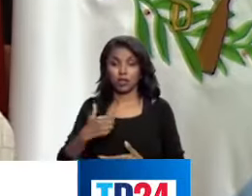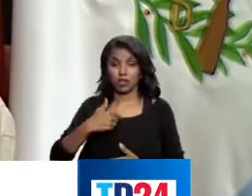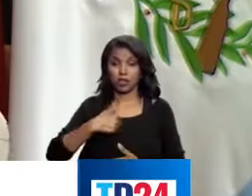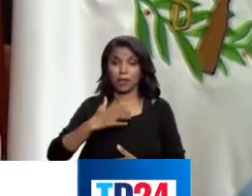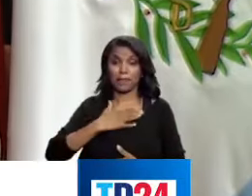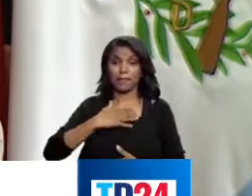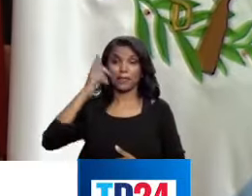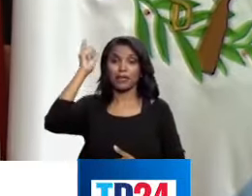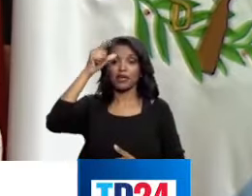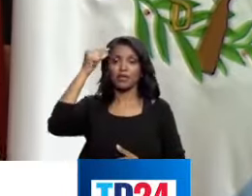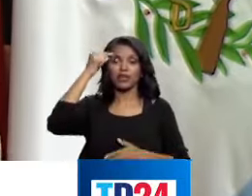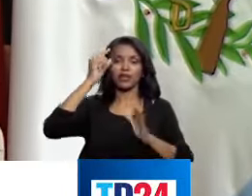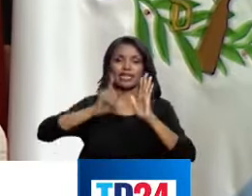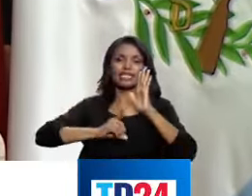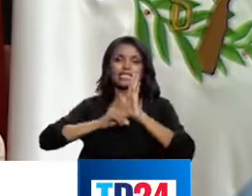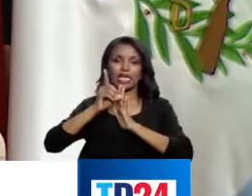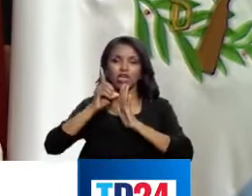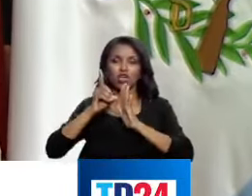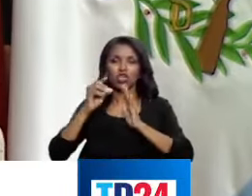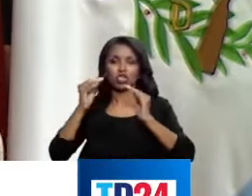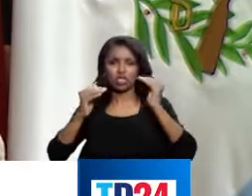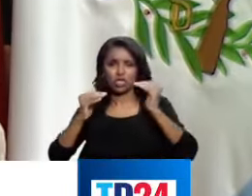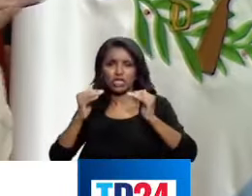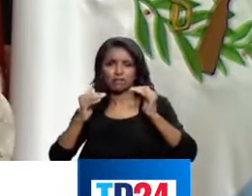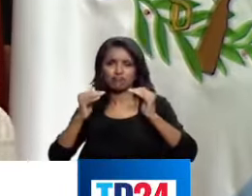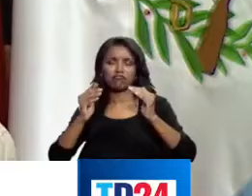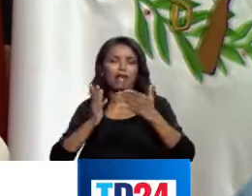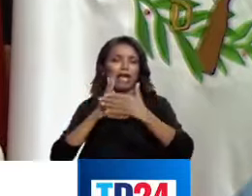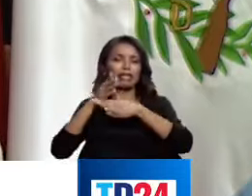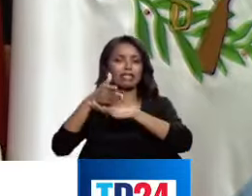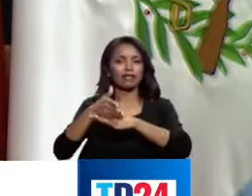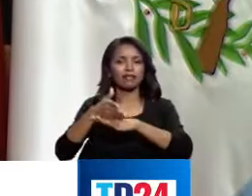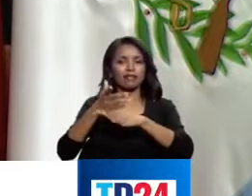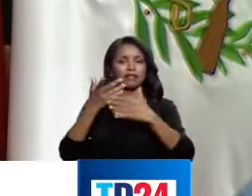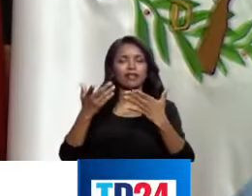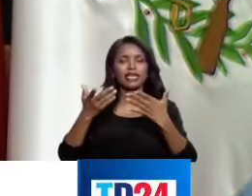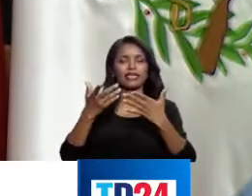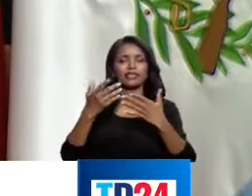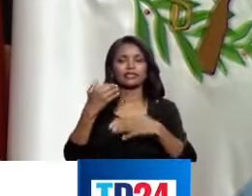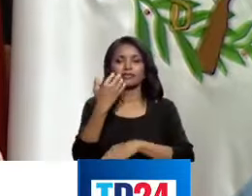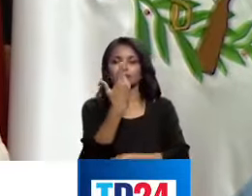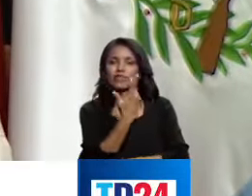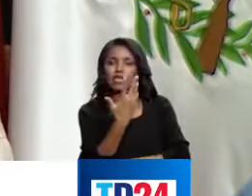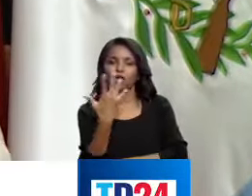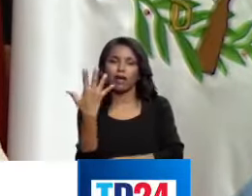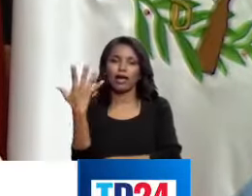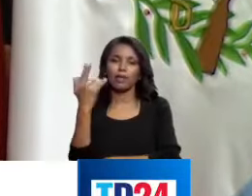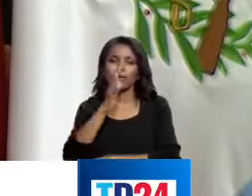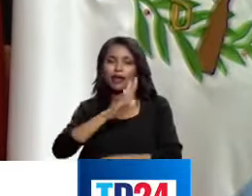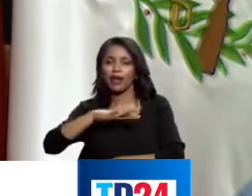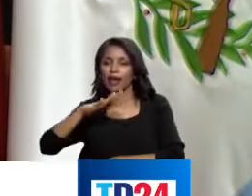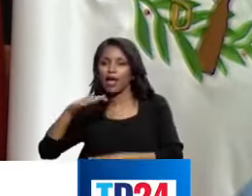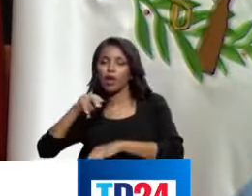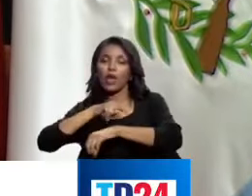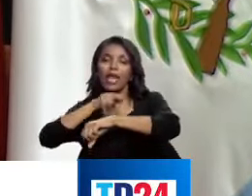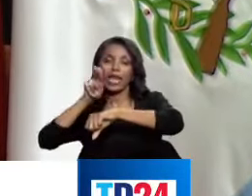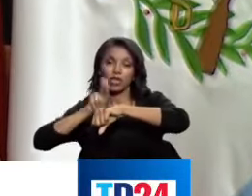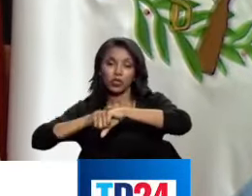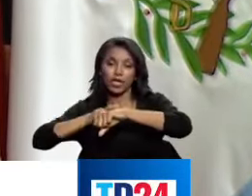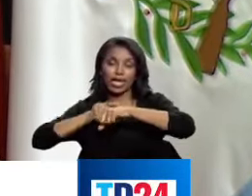promuevo desarrollo sostenible a través de la riqueza natural. Lo segundo,